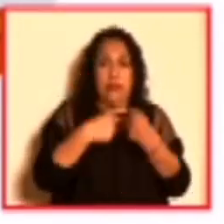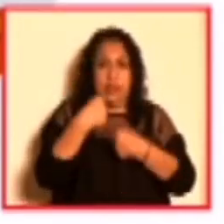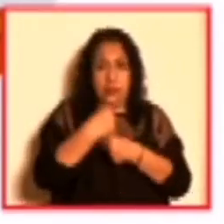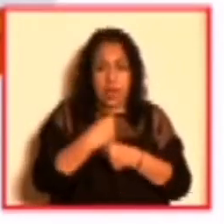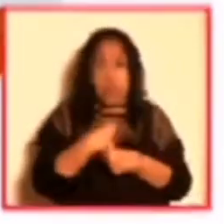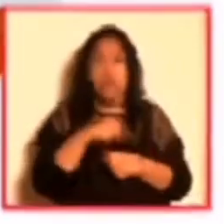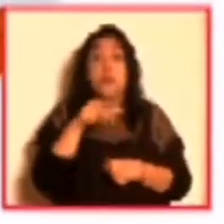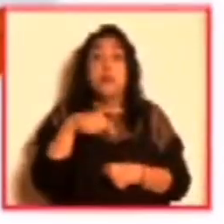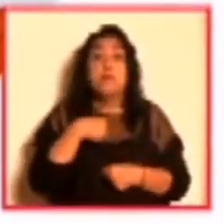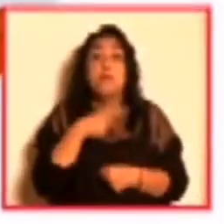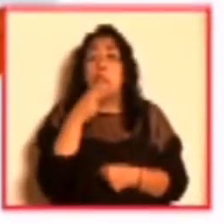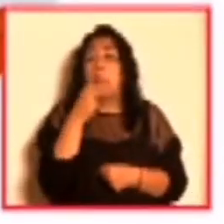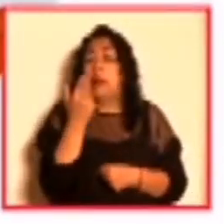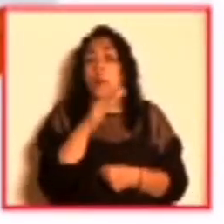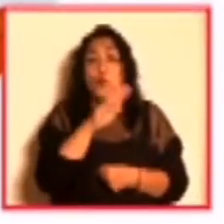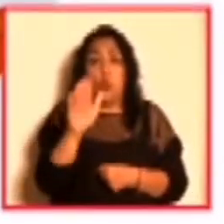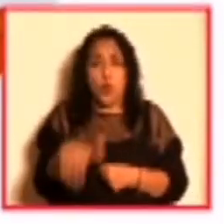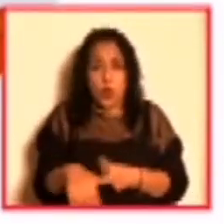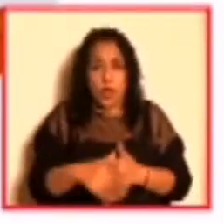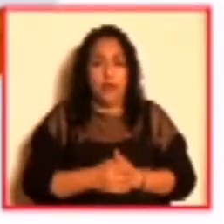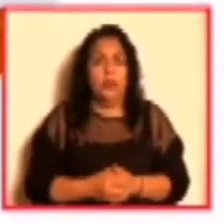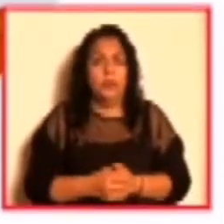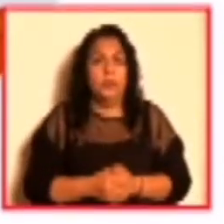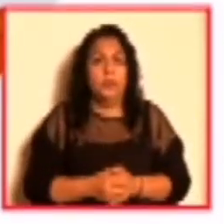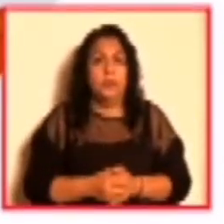justo que mi padre acaba de morir.